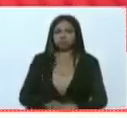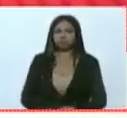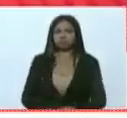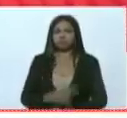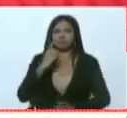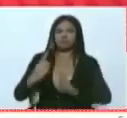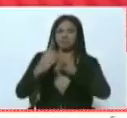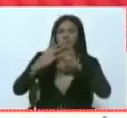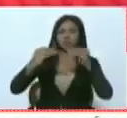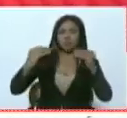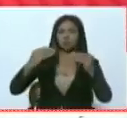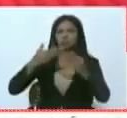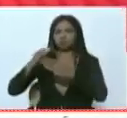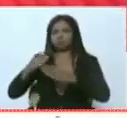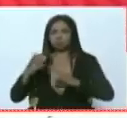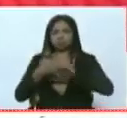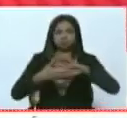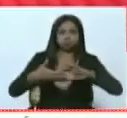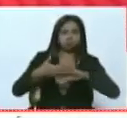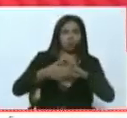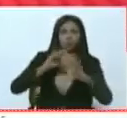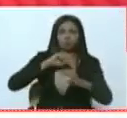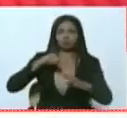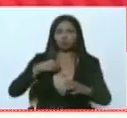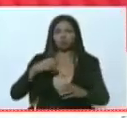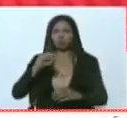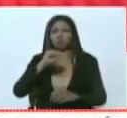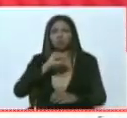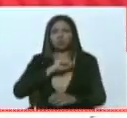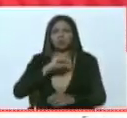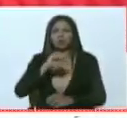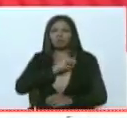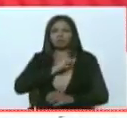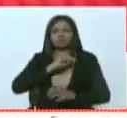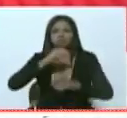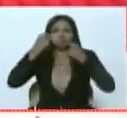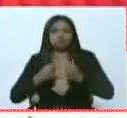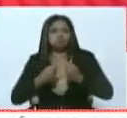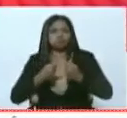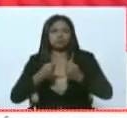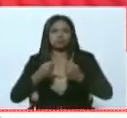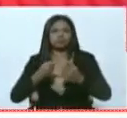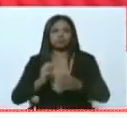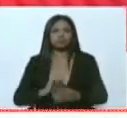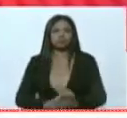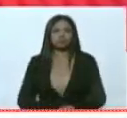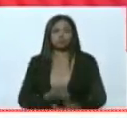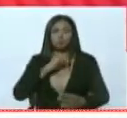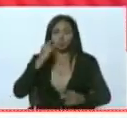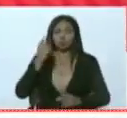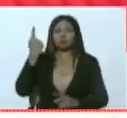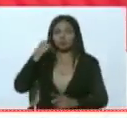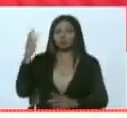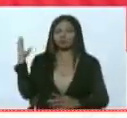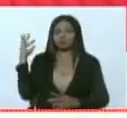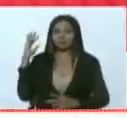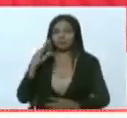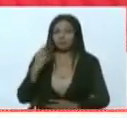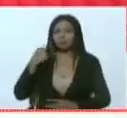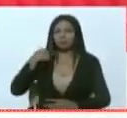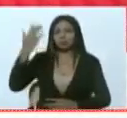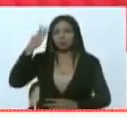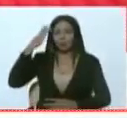frente a cualquier circunstancia, nervios de acero, ¿se acuerdan? Yo sabía lo que venía.